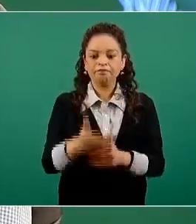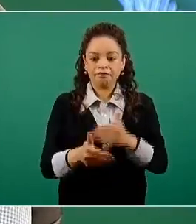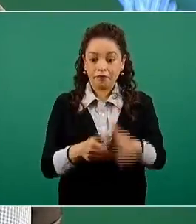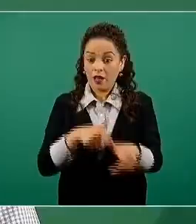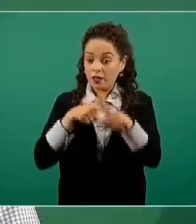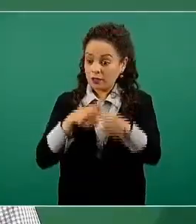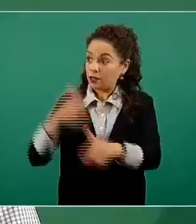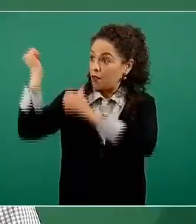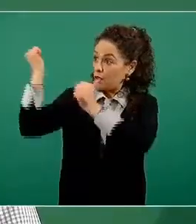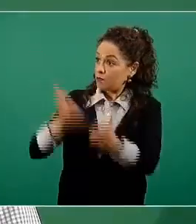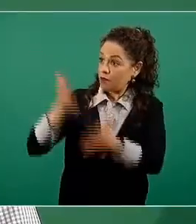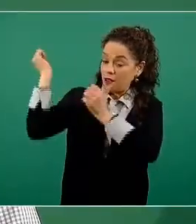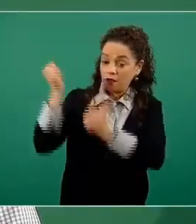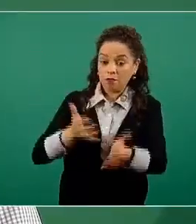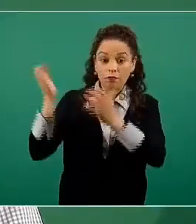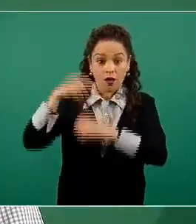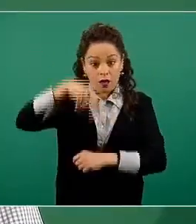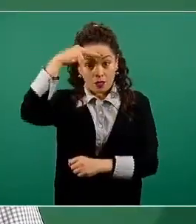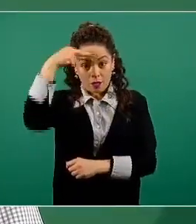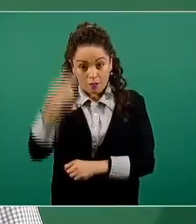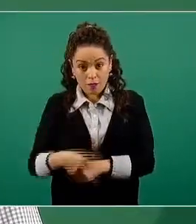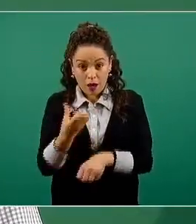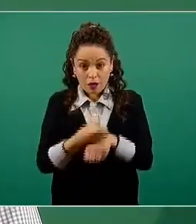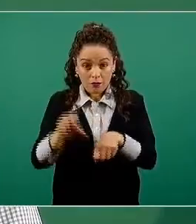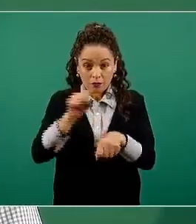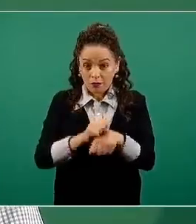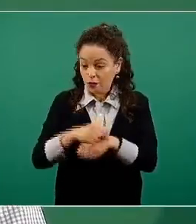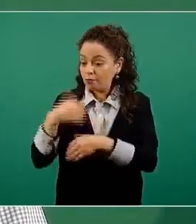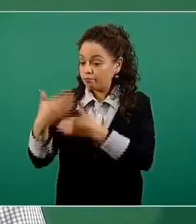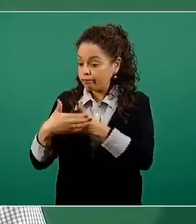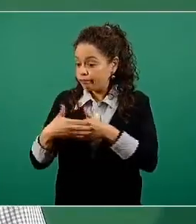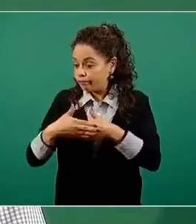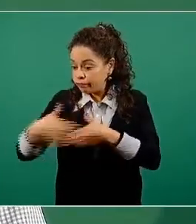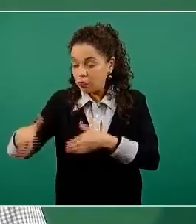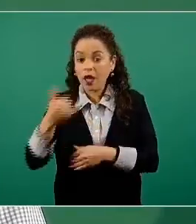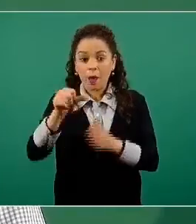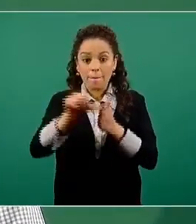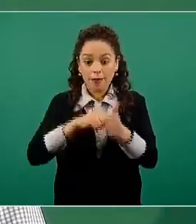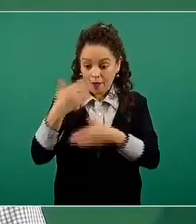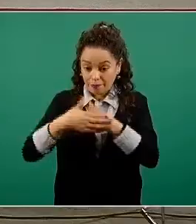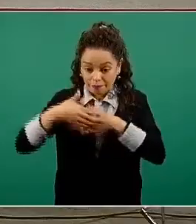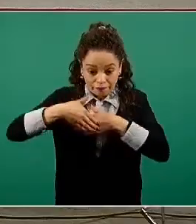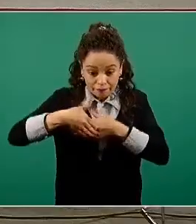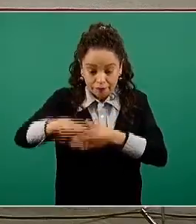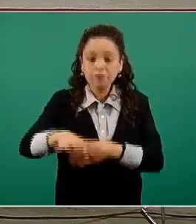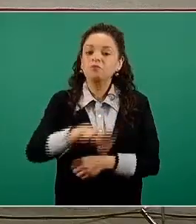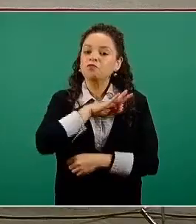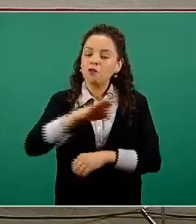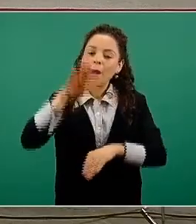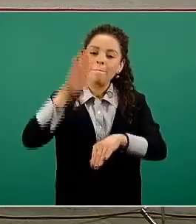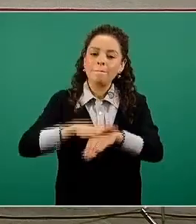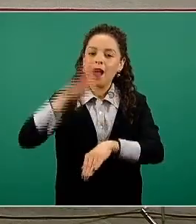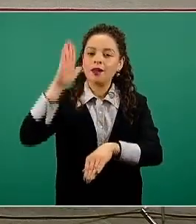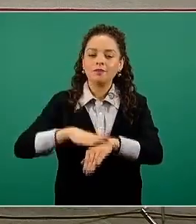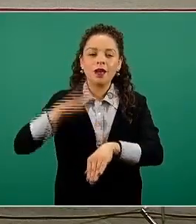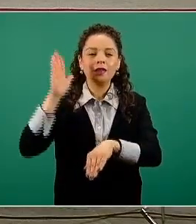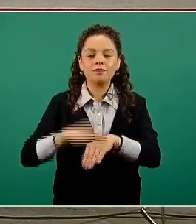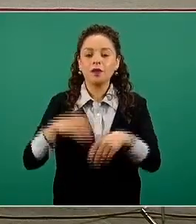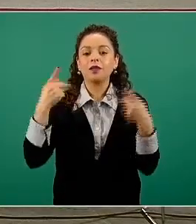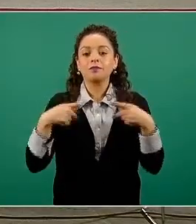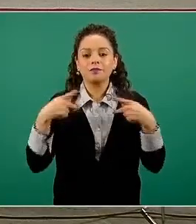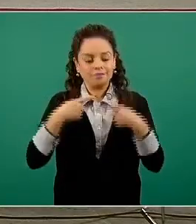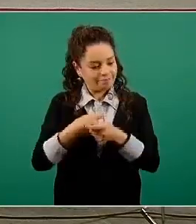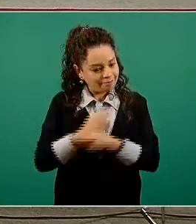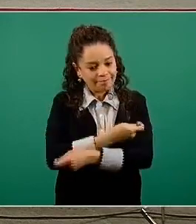continúen llegando a México en las siguientes semanas y en los siguientes meses, podrá ser cada vez más y más y más la población que será